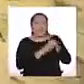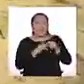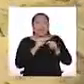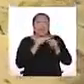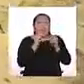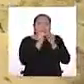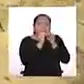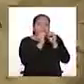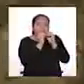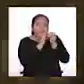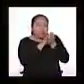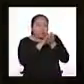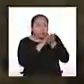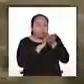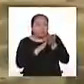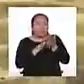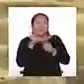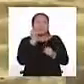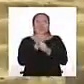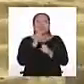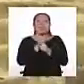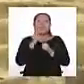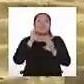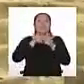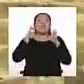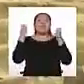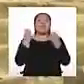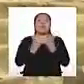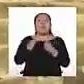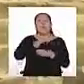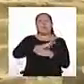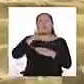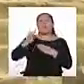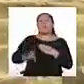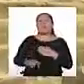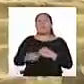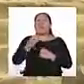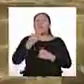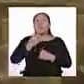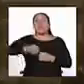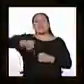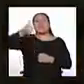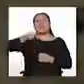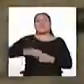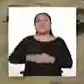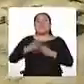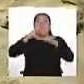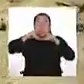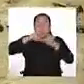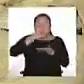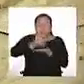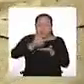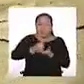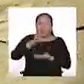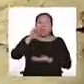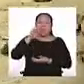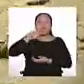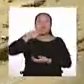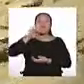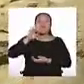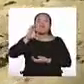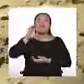una realidad gracias al trabajo de un equipo de profesionales dirigidos por el arqueólogo Héctor Walde.